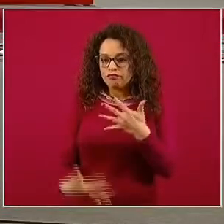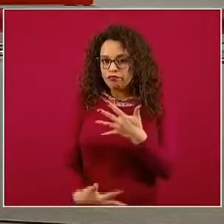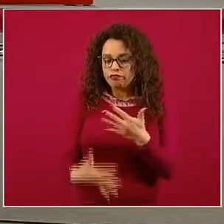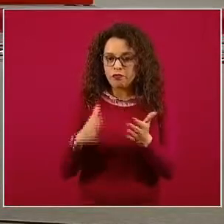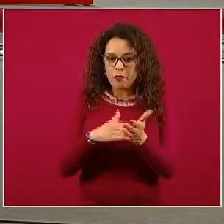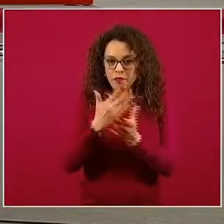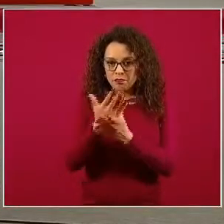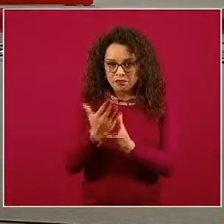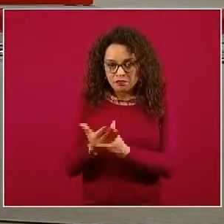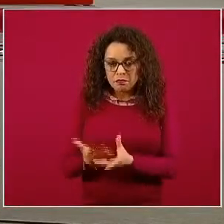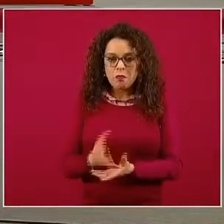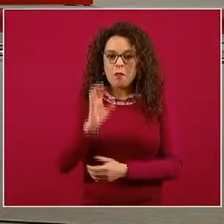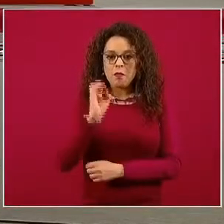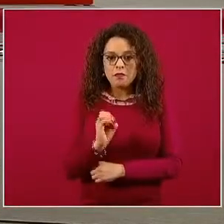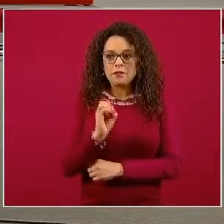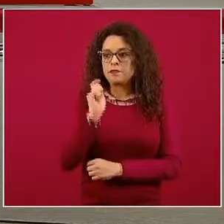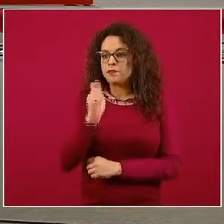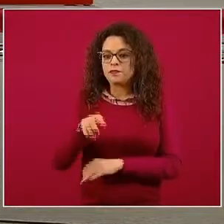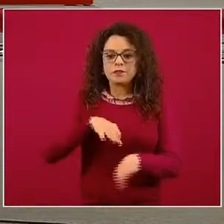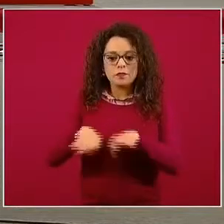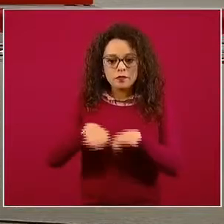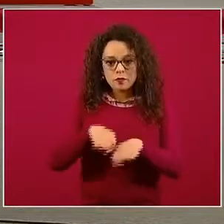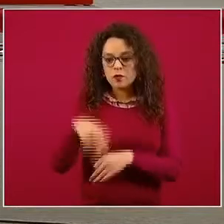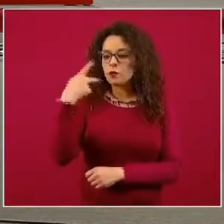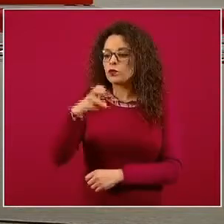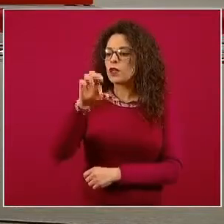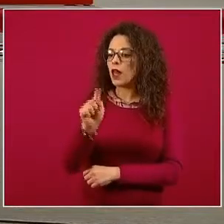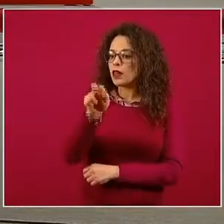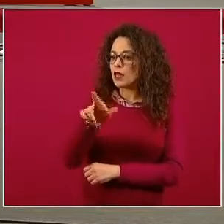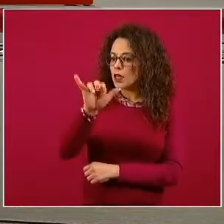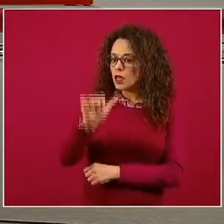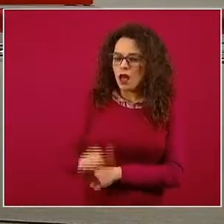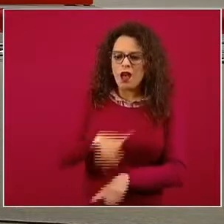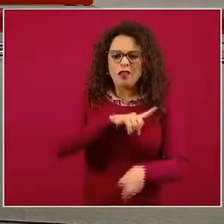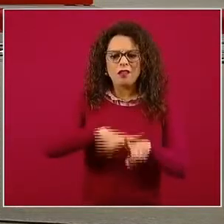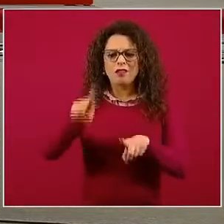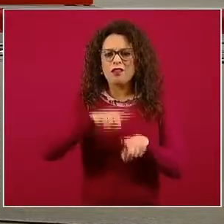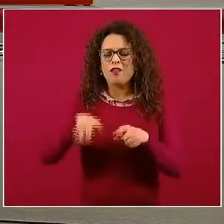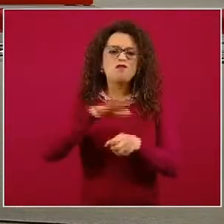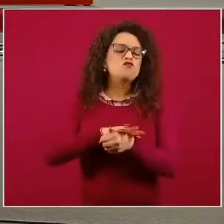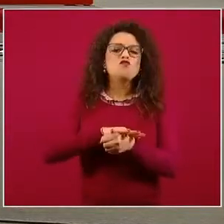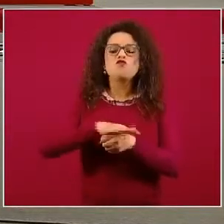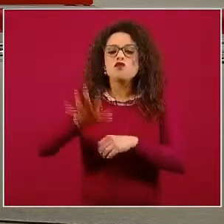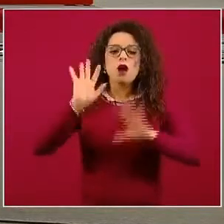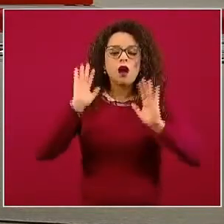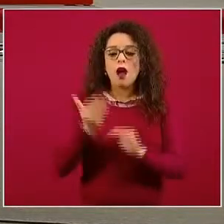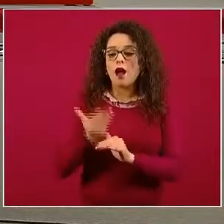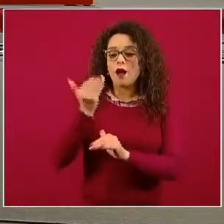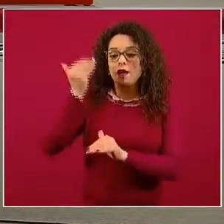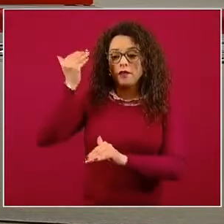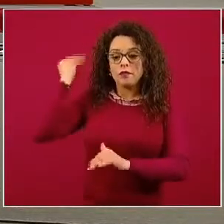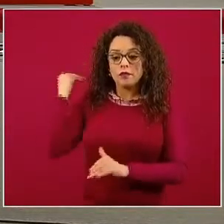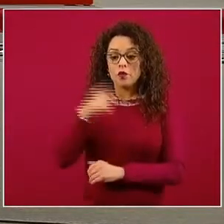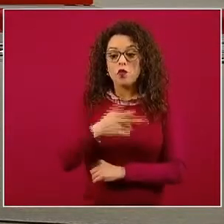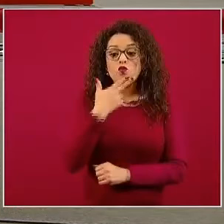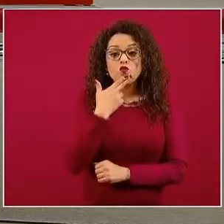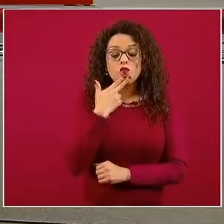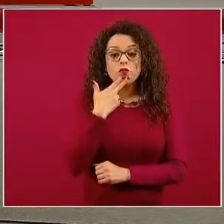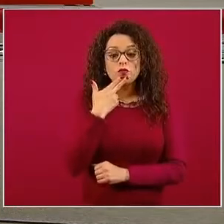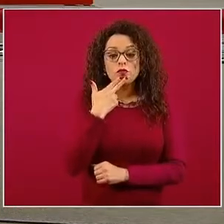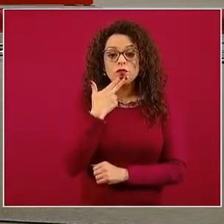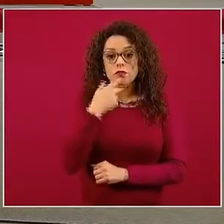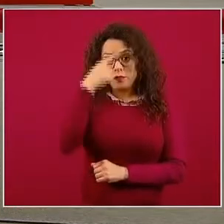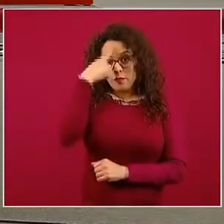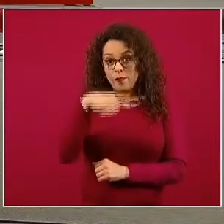de condición laboral, por supuesto condición étnica, cualquier elemento que en el pasado se utilizara